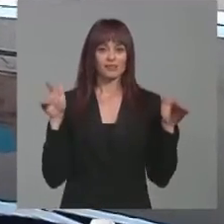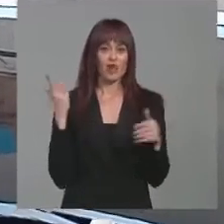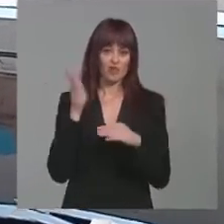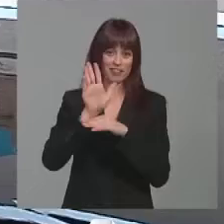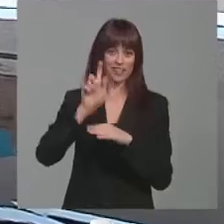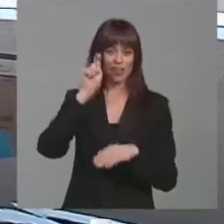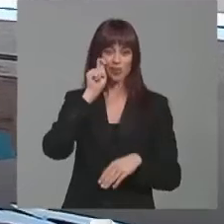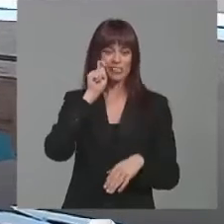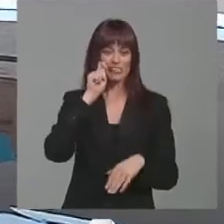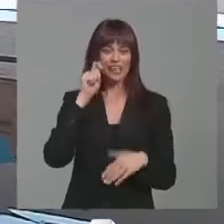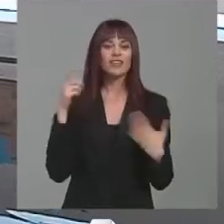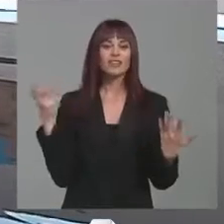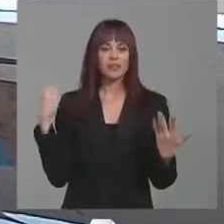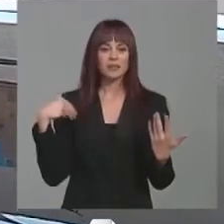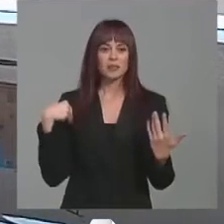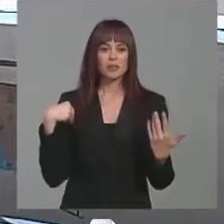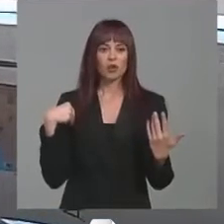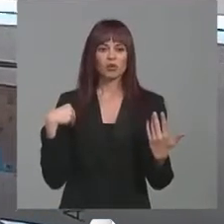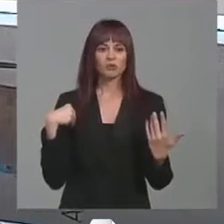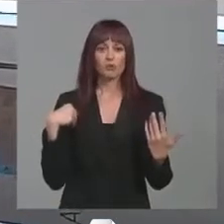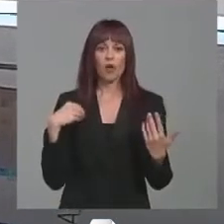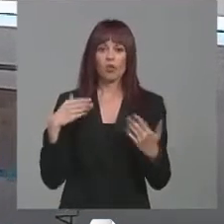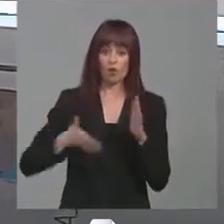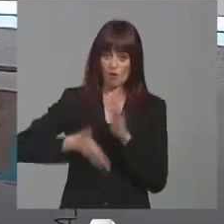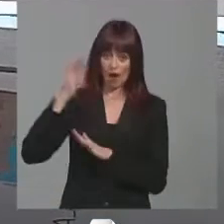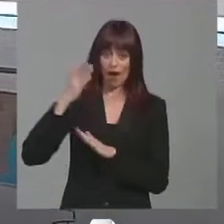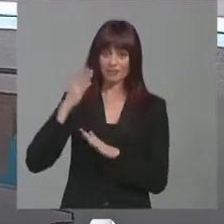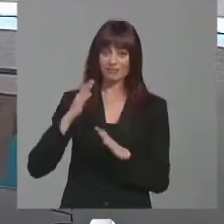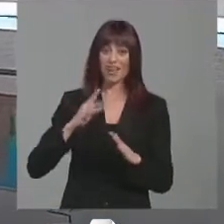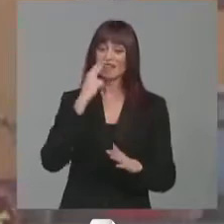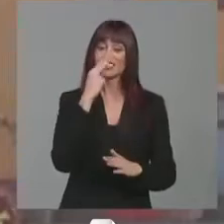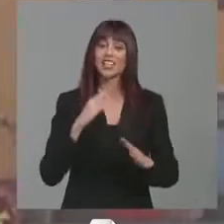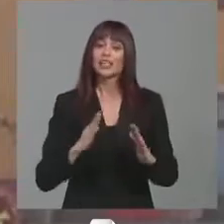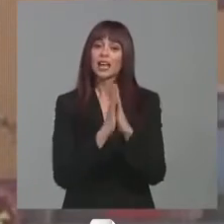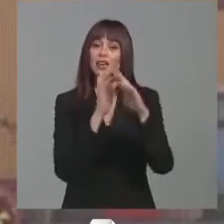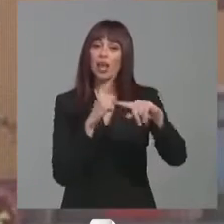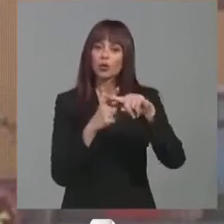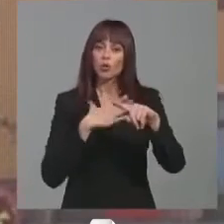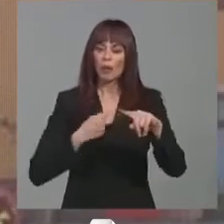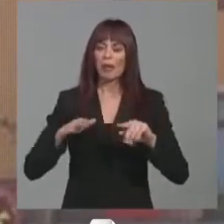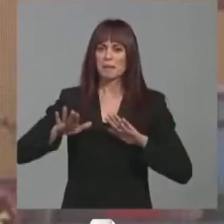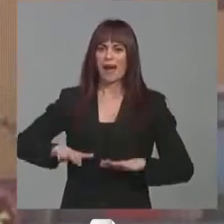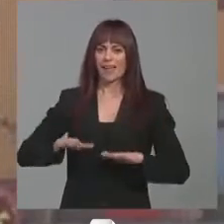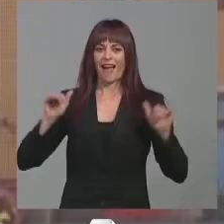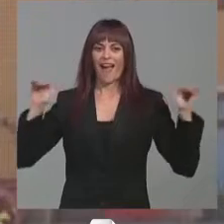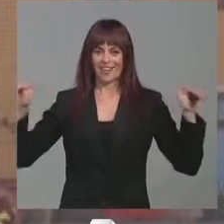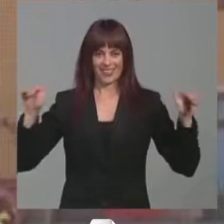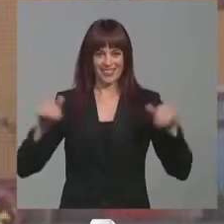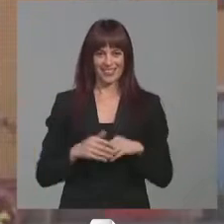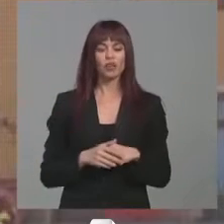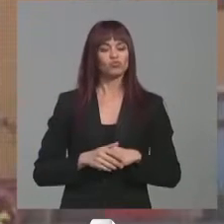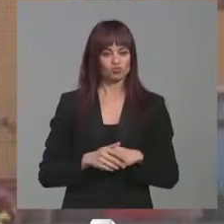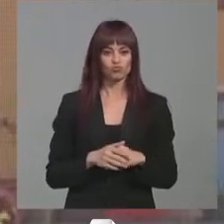turística es el alto que se puede hacer No en el camino de la Veracruz sí un alto obligado este año eh tenemos un